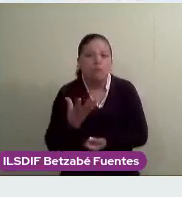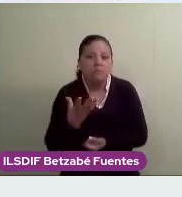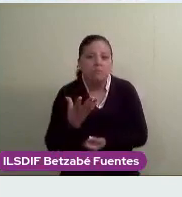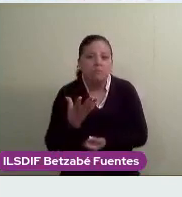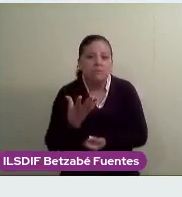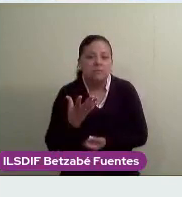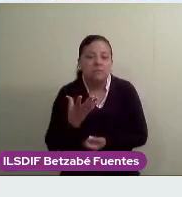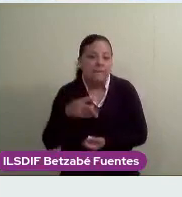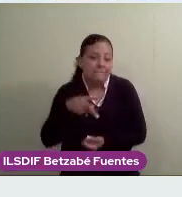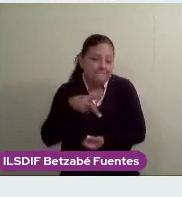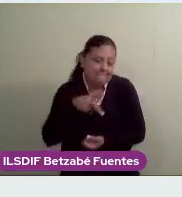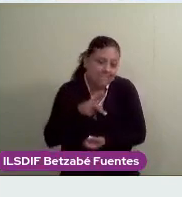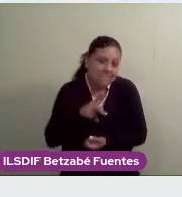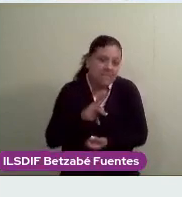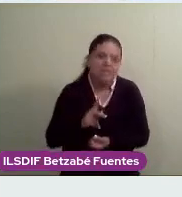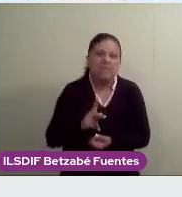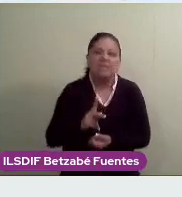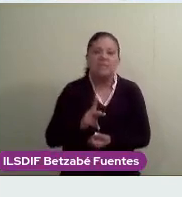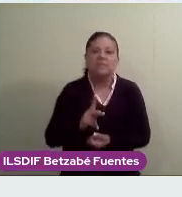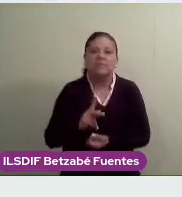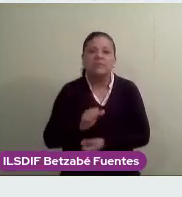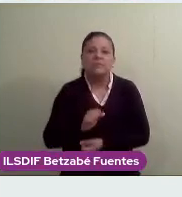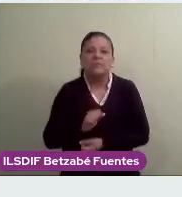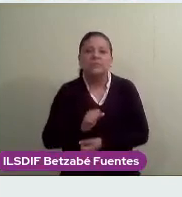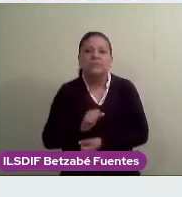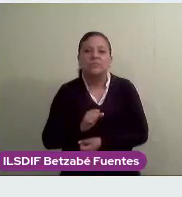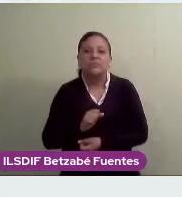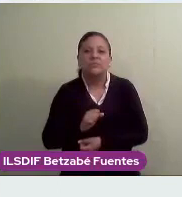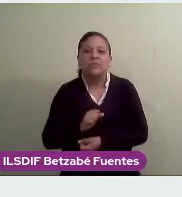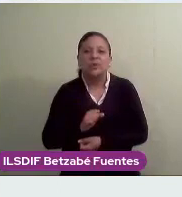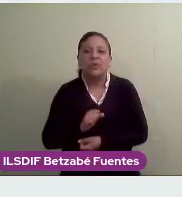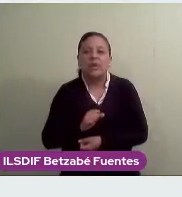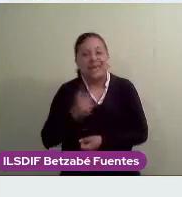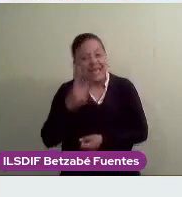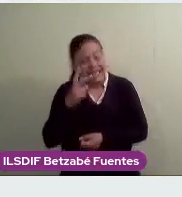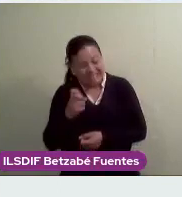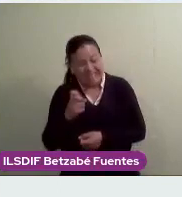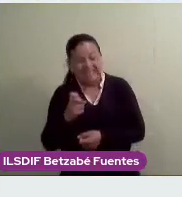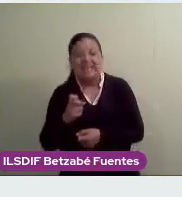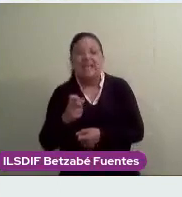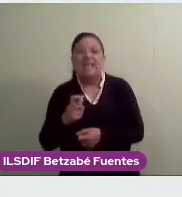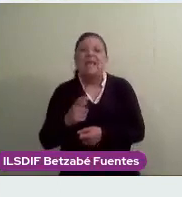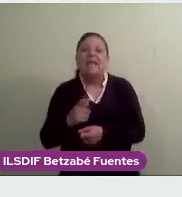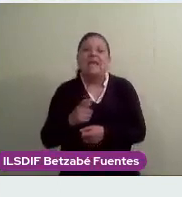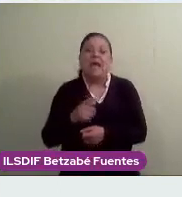somatización, pero, o más bien este trastorno.